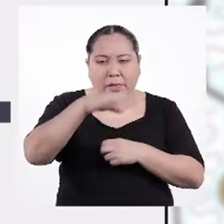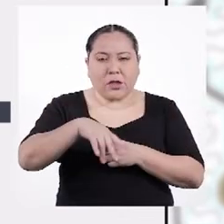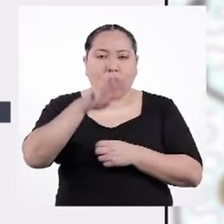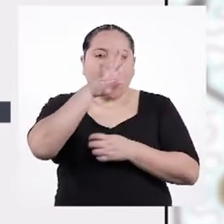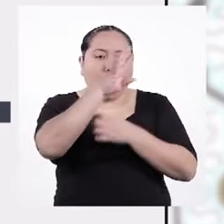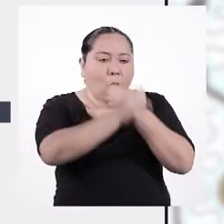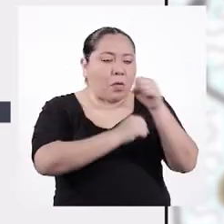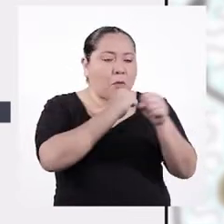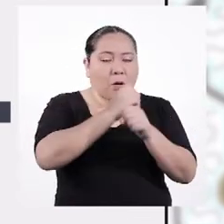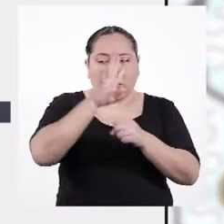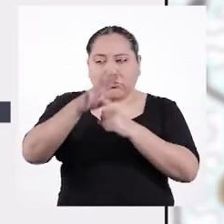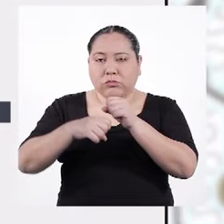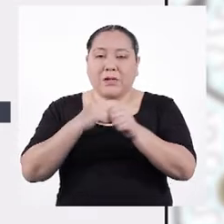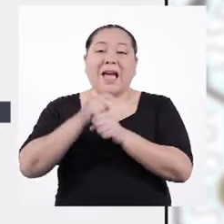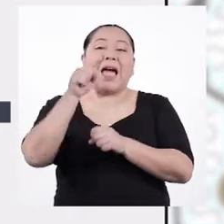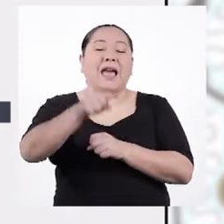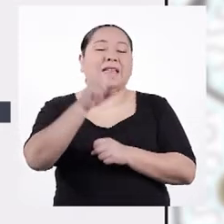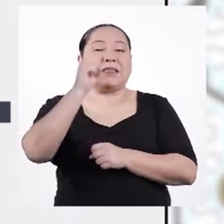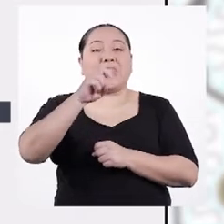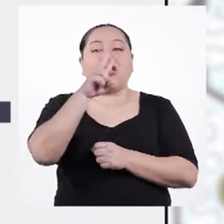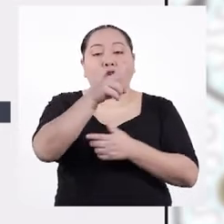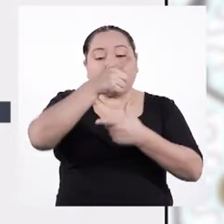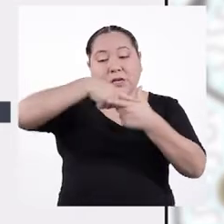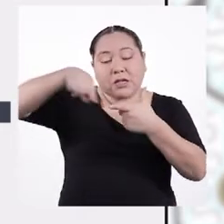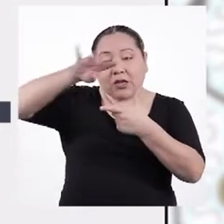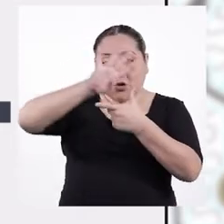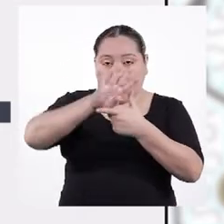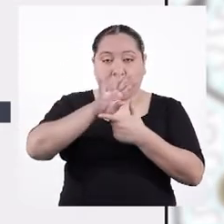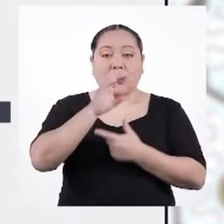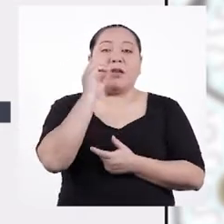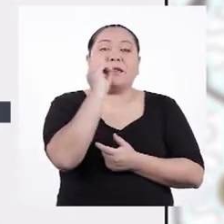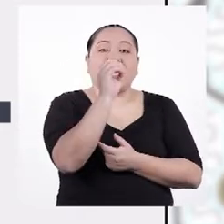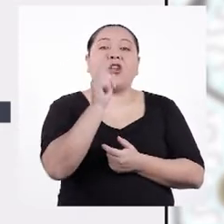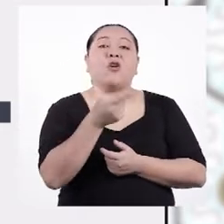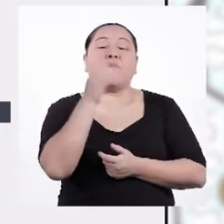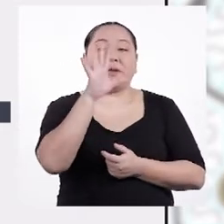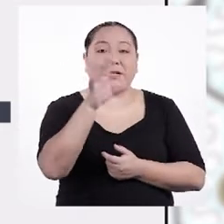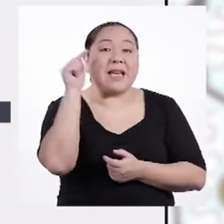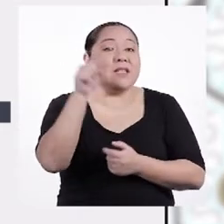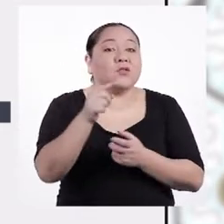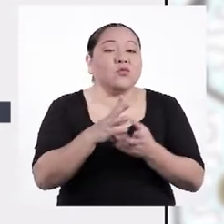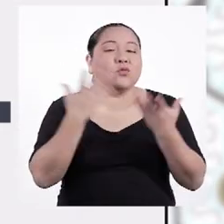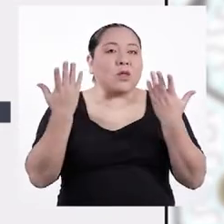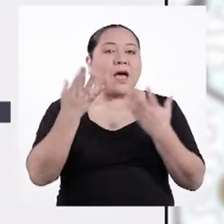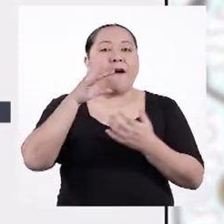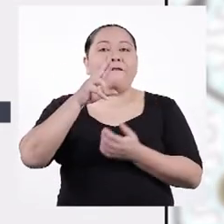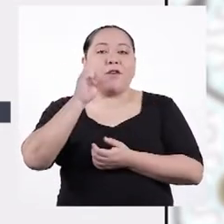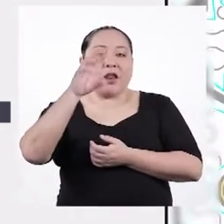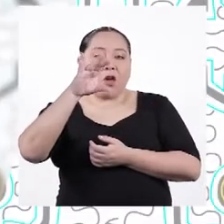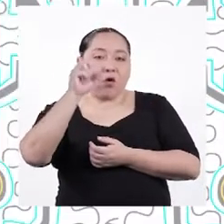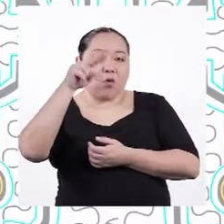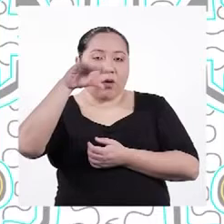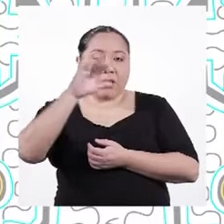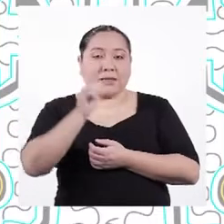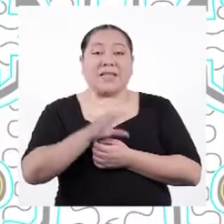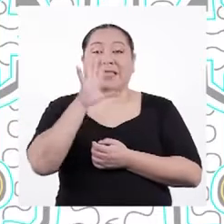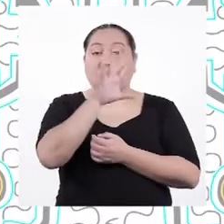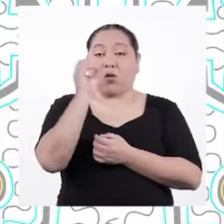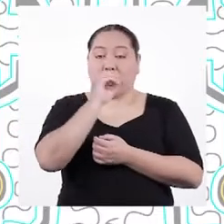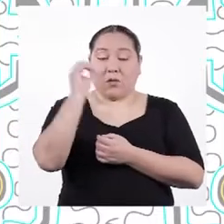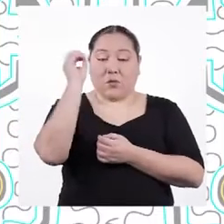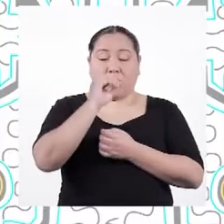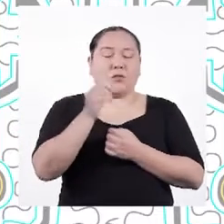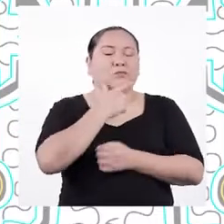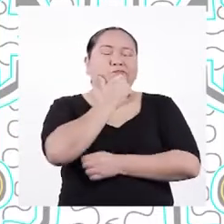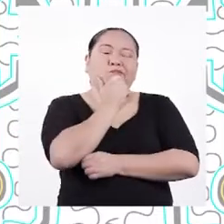hacer rápido. 2 entre 4 da 0,5. Esa es una frecuencia relativa del 50%. Sería un valor mucho